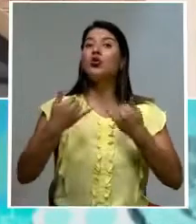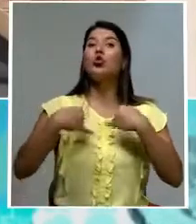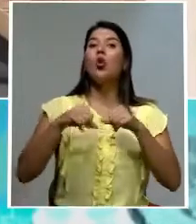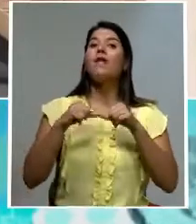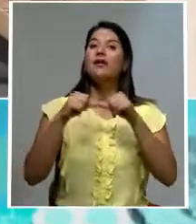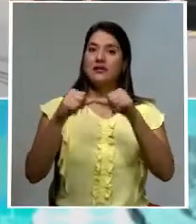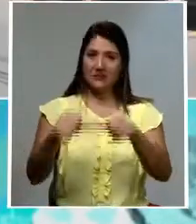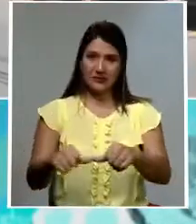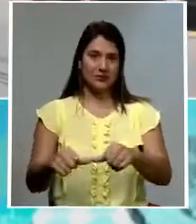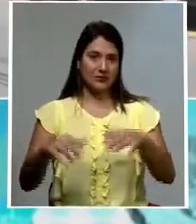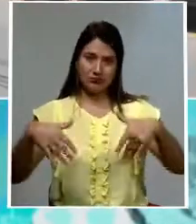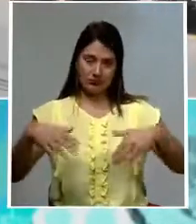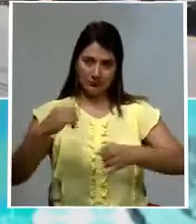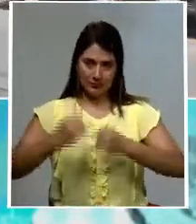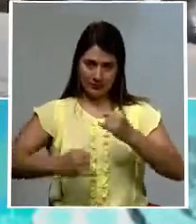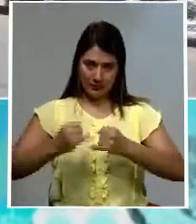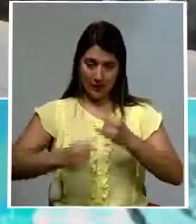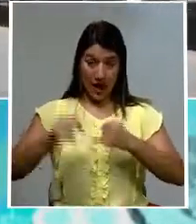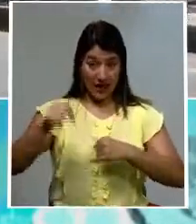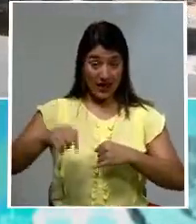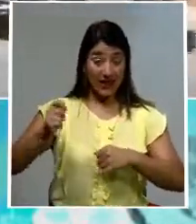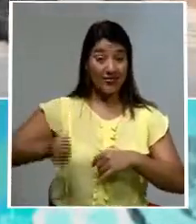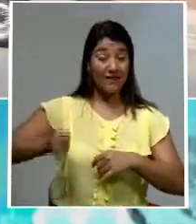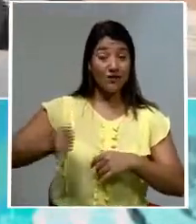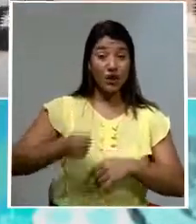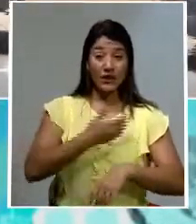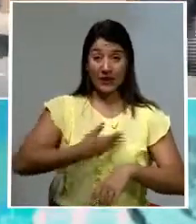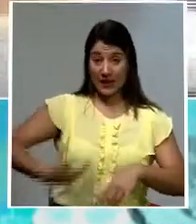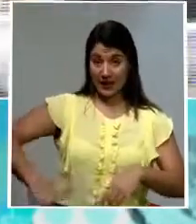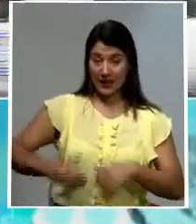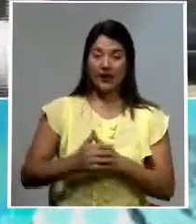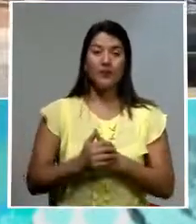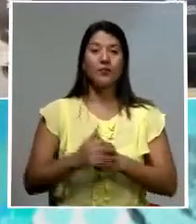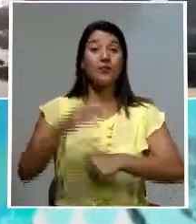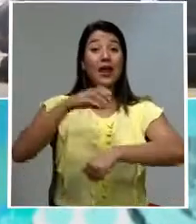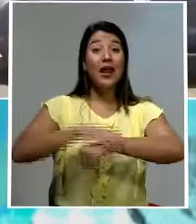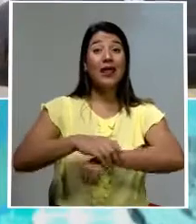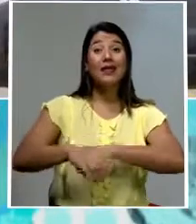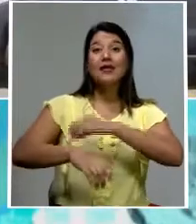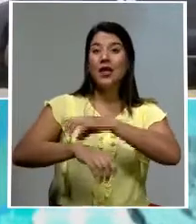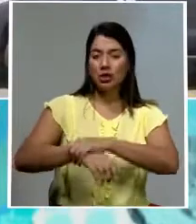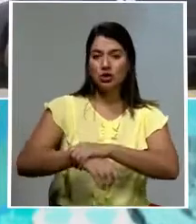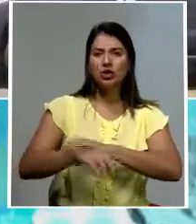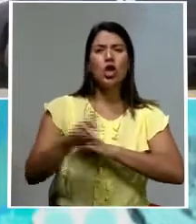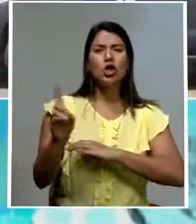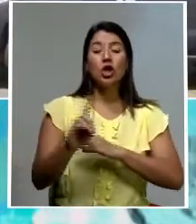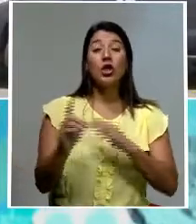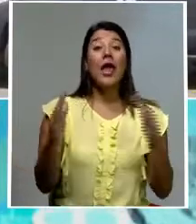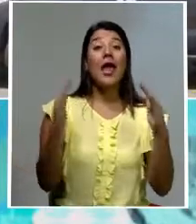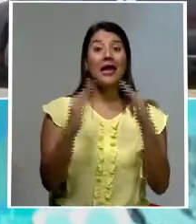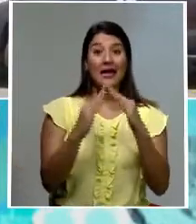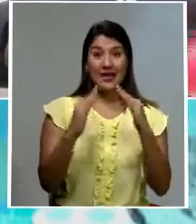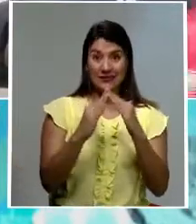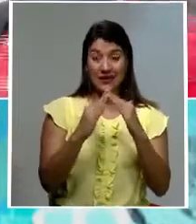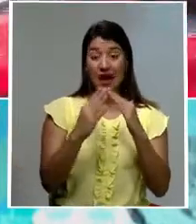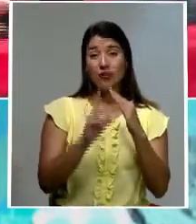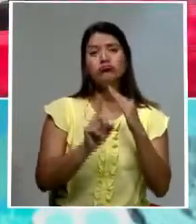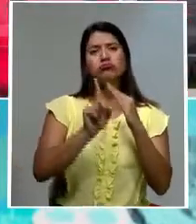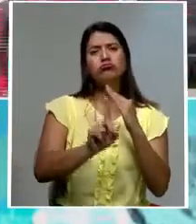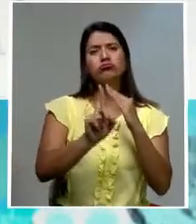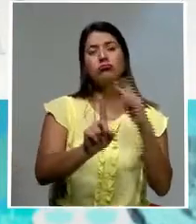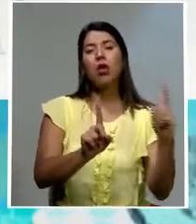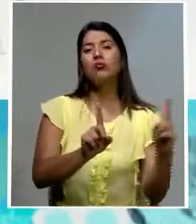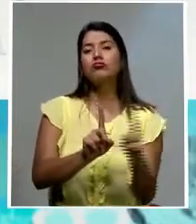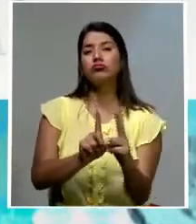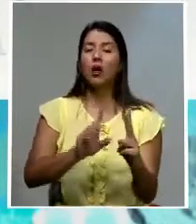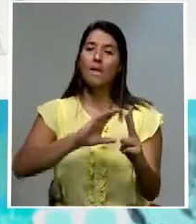los tribunales de Heredia. Esta detención se realizó fuera de su casa de habitación en Mercedes Norte de Heredia esta mañana por